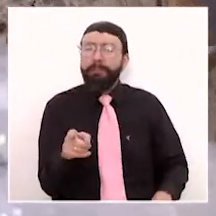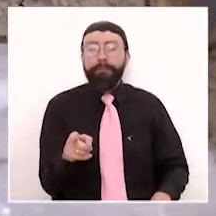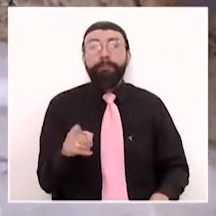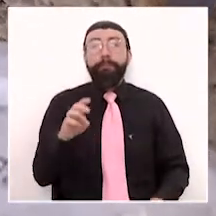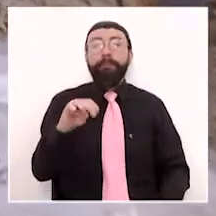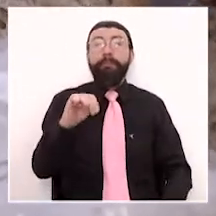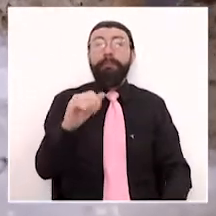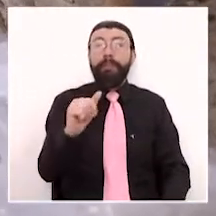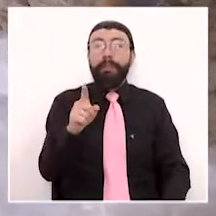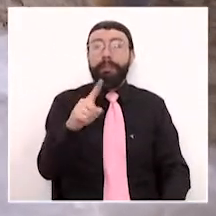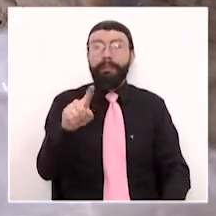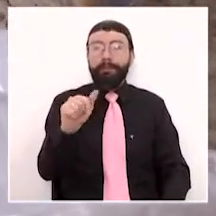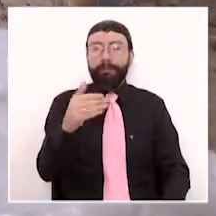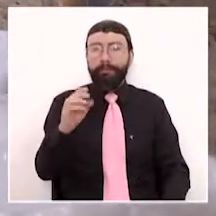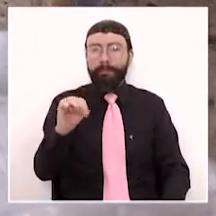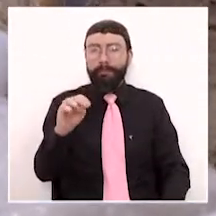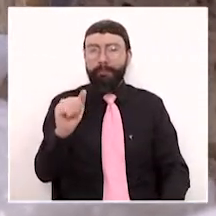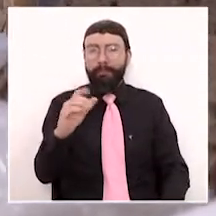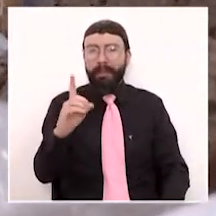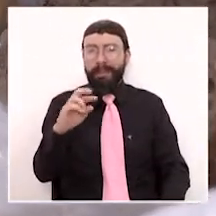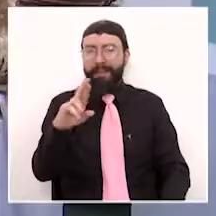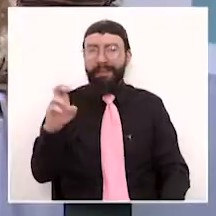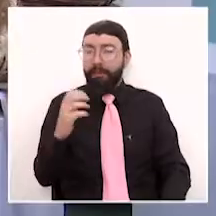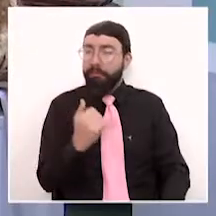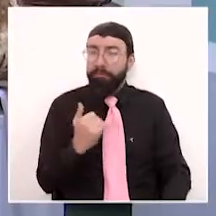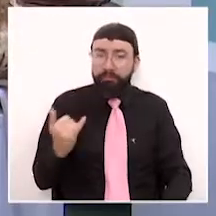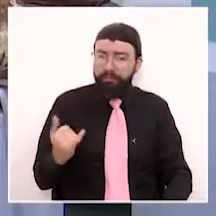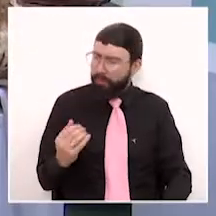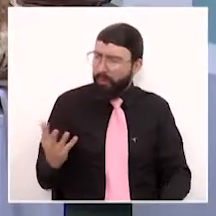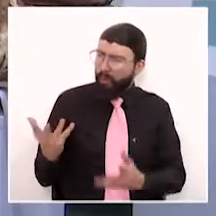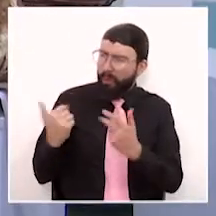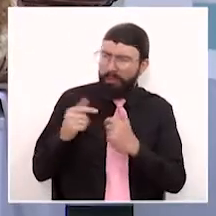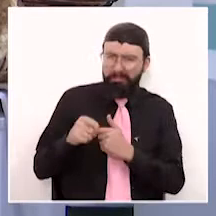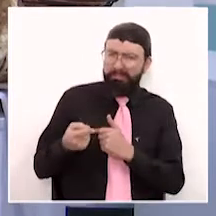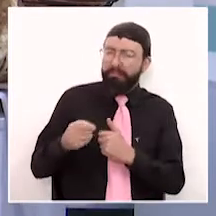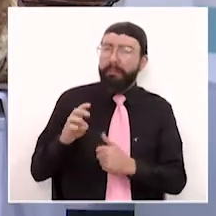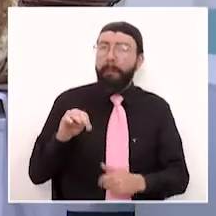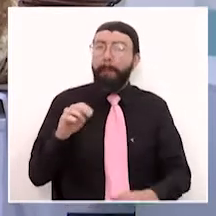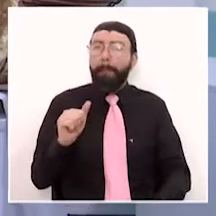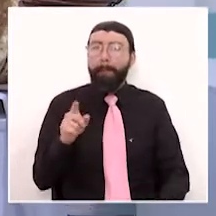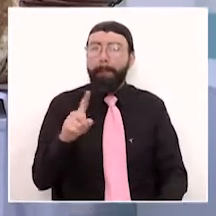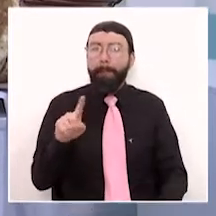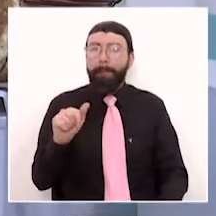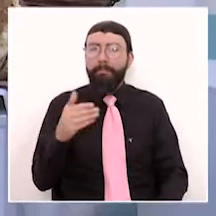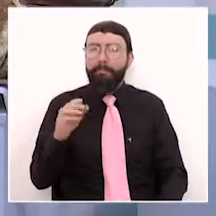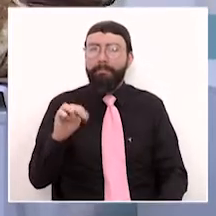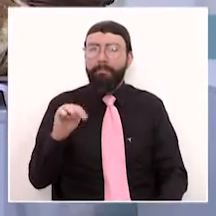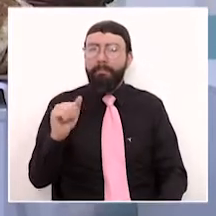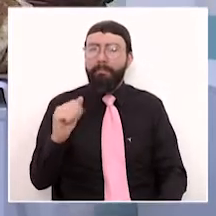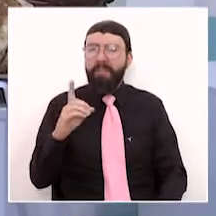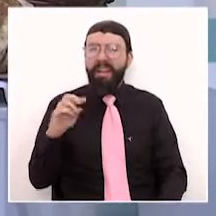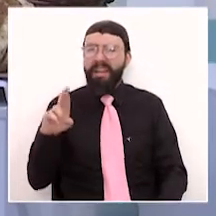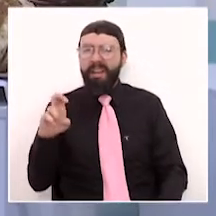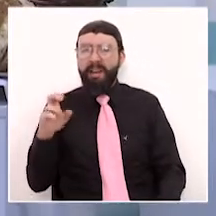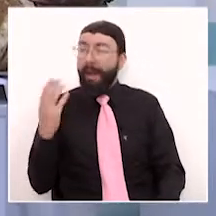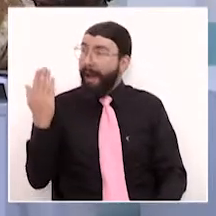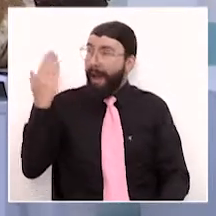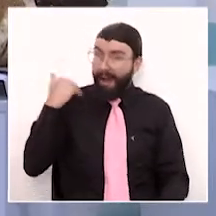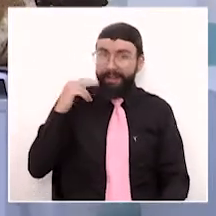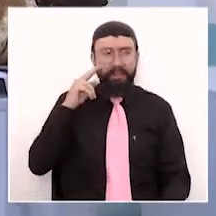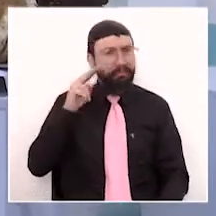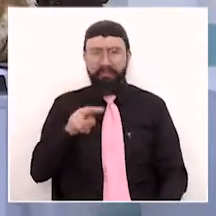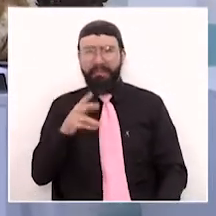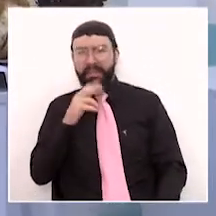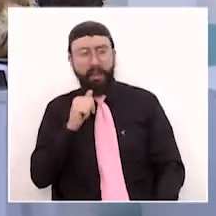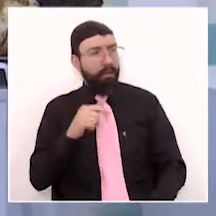masa madre. Manu, cuéntanos qué es la masa madre. Este es un ingrediente oculto que hemos tenido aquí en la parte de atrás de cámaras, que de